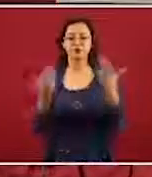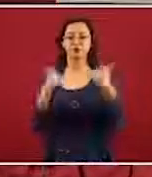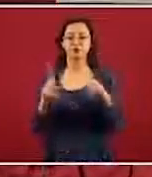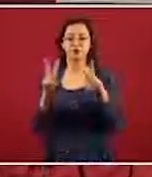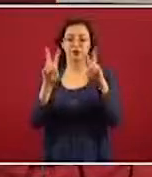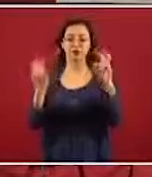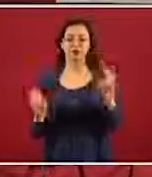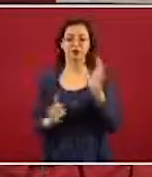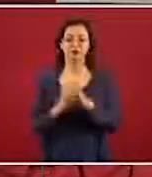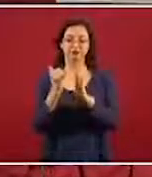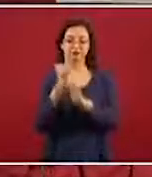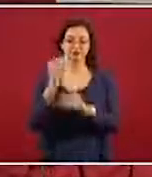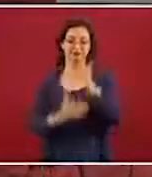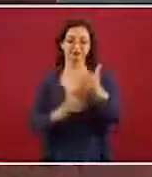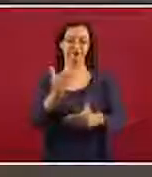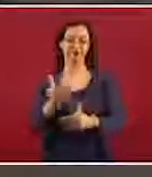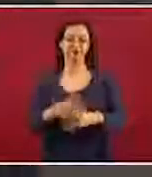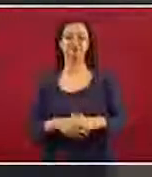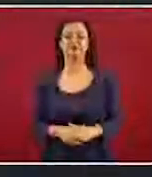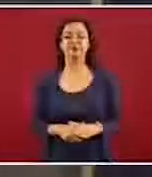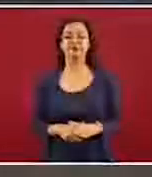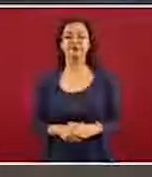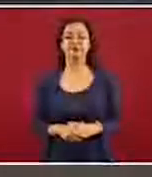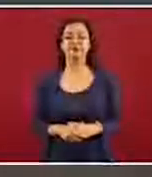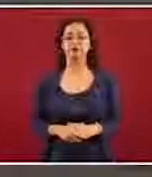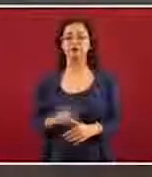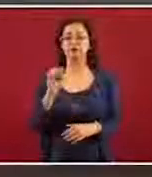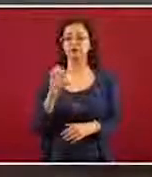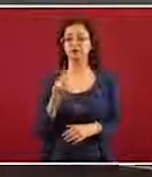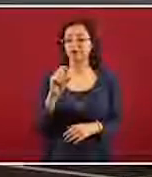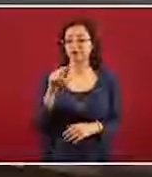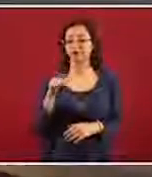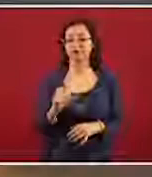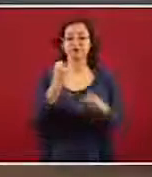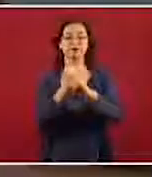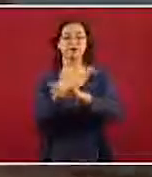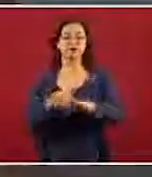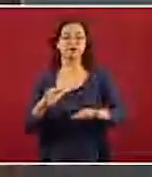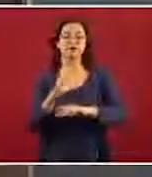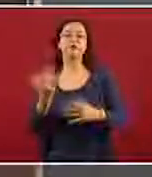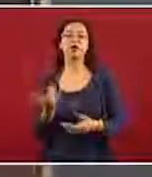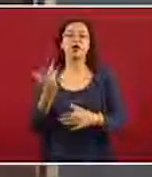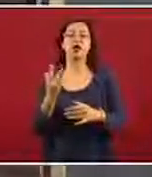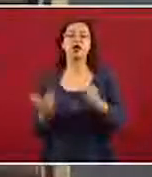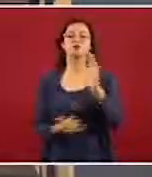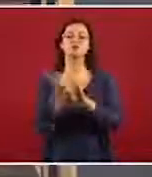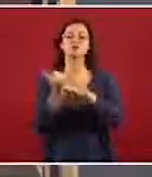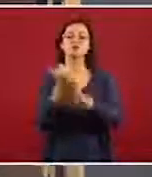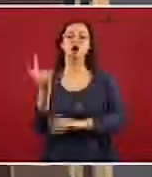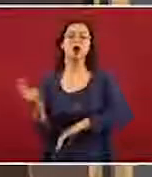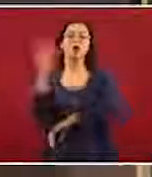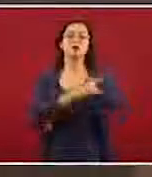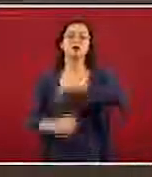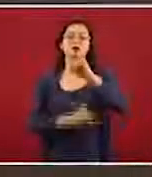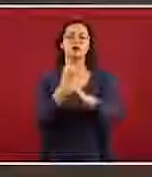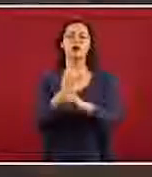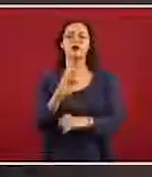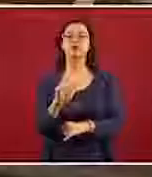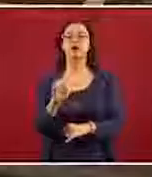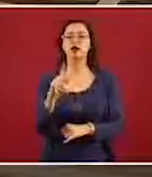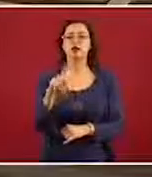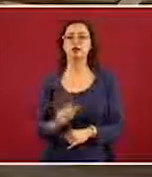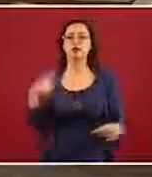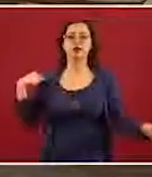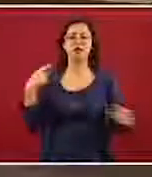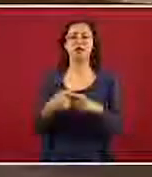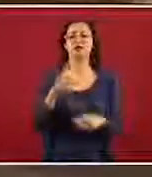La Secretaría de la Defensa Nacional informa los avances en la construcción del Aeropuerto Internacional Felipe Ángeles al 30 de marzo de